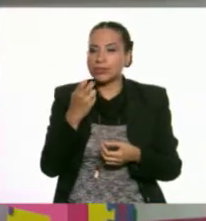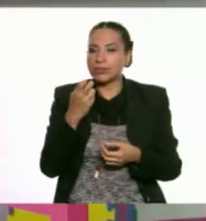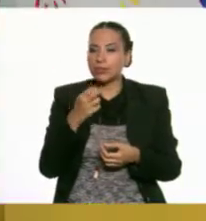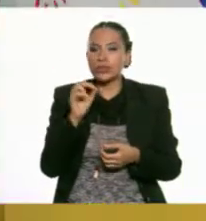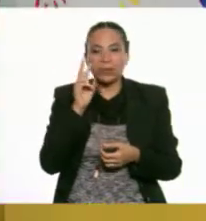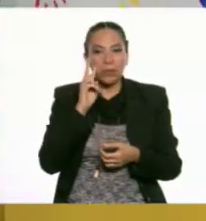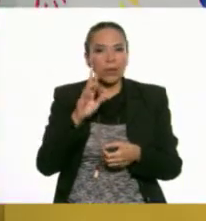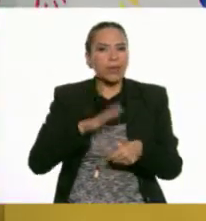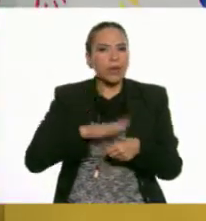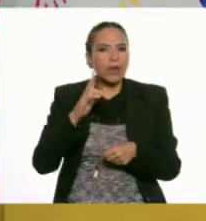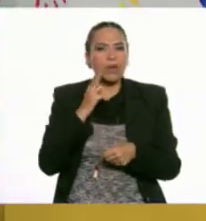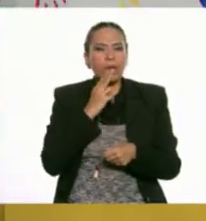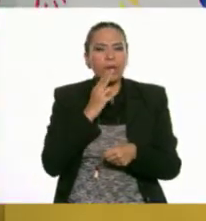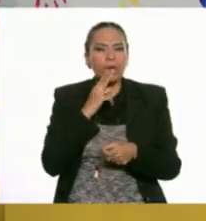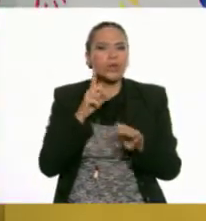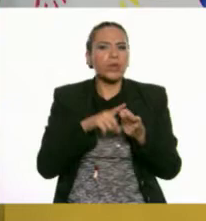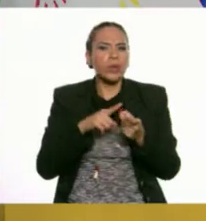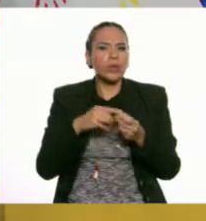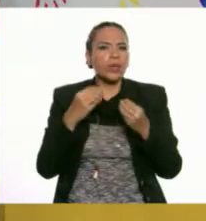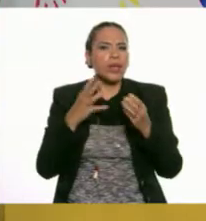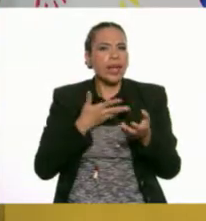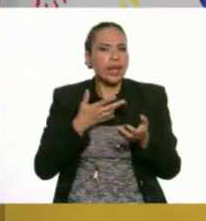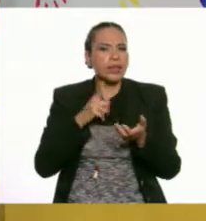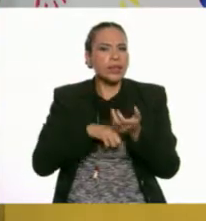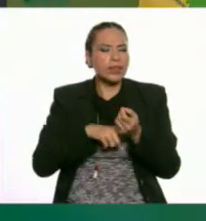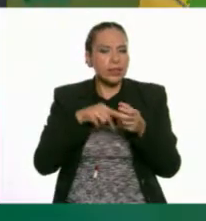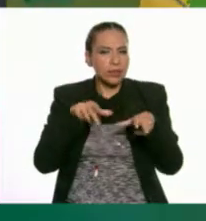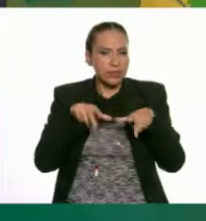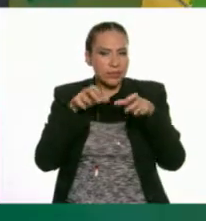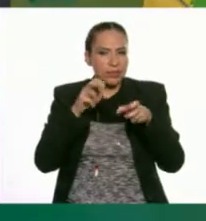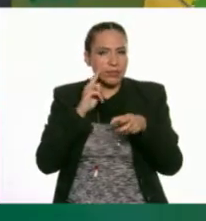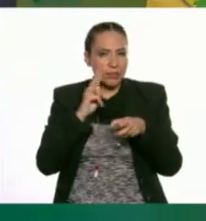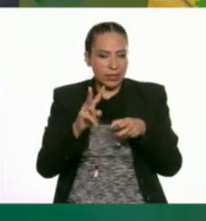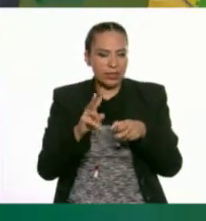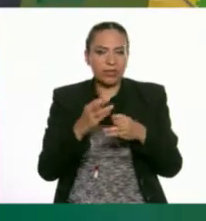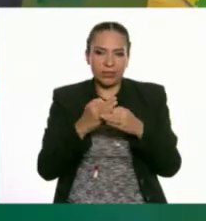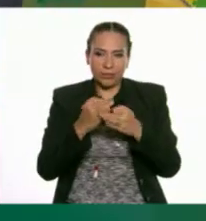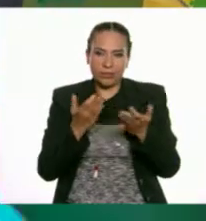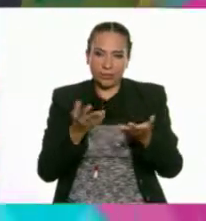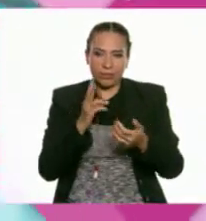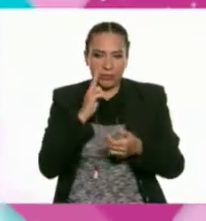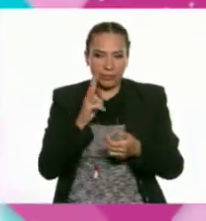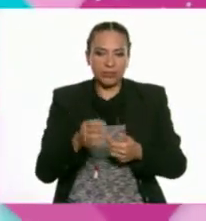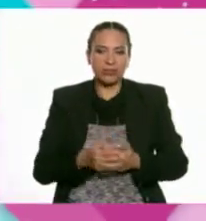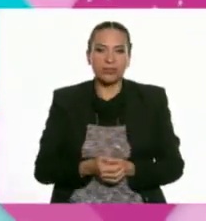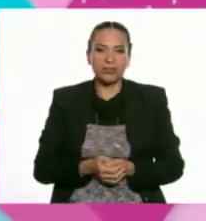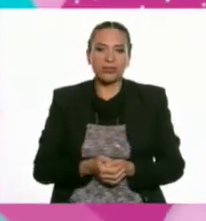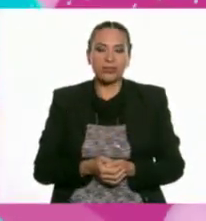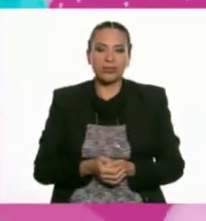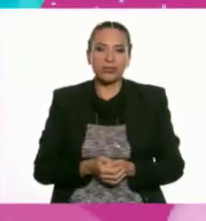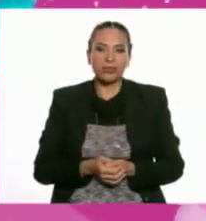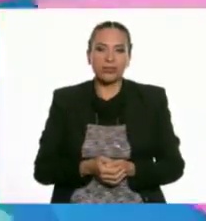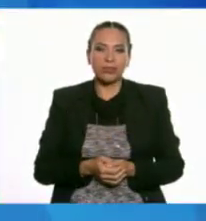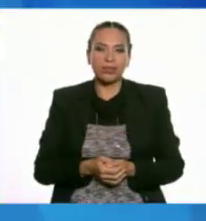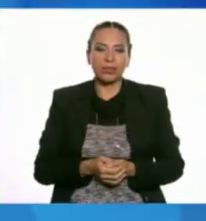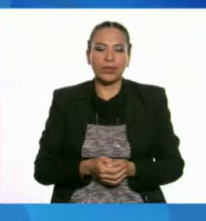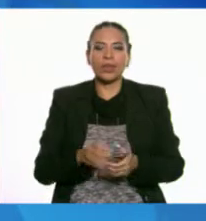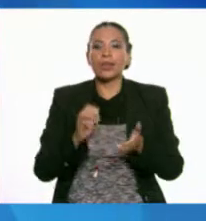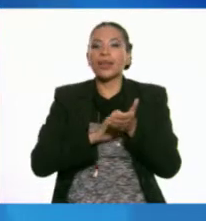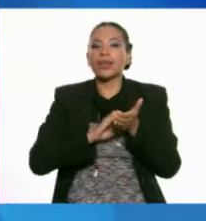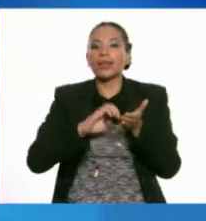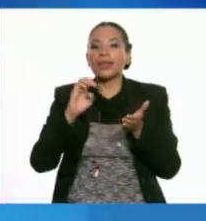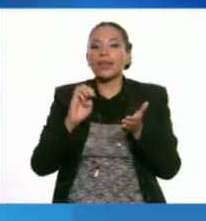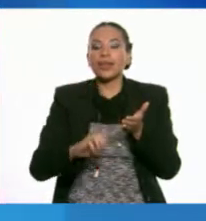si vemos más usos o en dónde se ocupan los imanes? A ver, los vamos a ver. electroimanes. Vamos a verlos. A ver, vamos a ver. Por